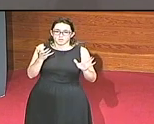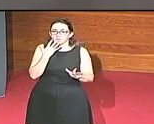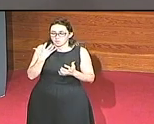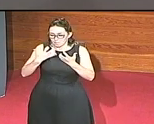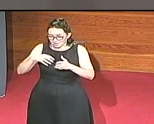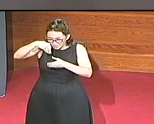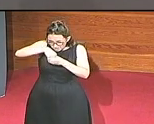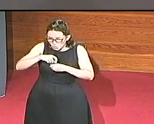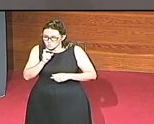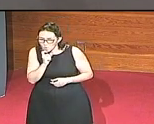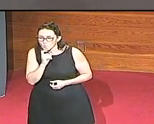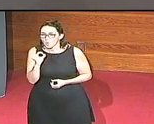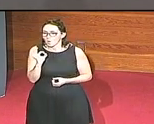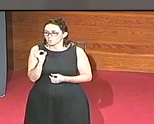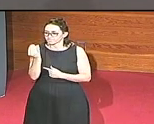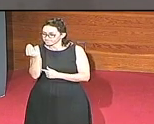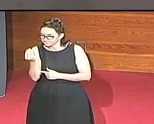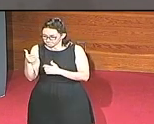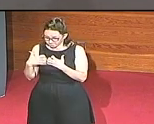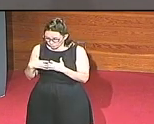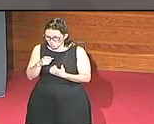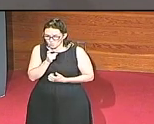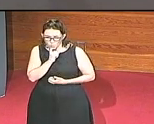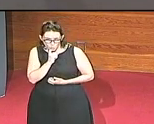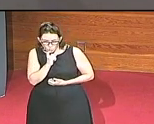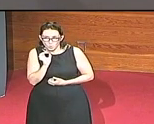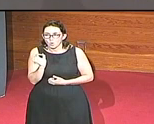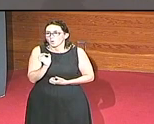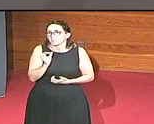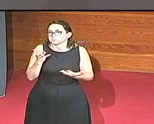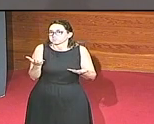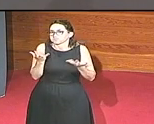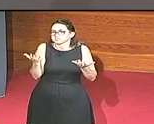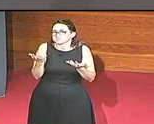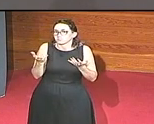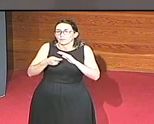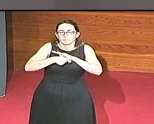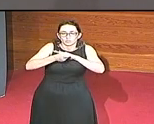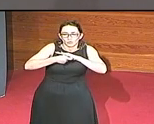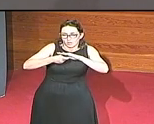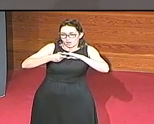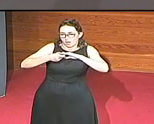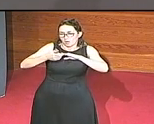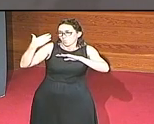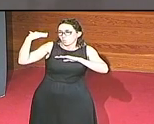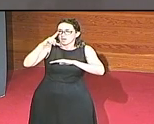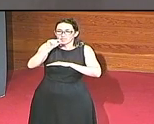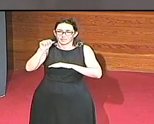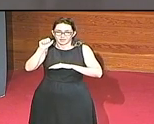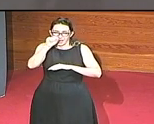determinado objeto o como como era la catedral de vitoria hace 100 años